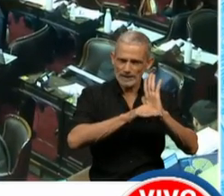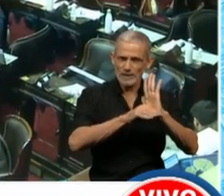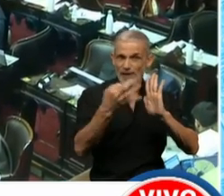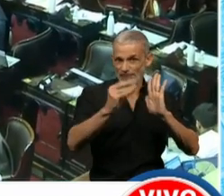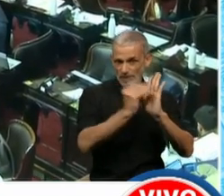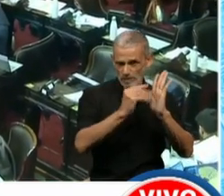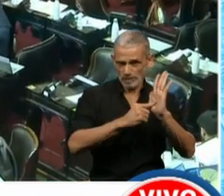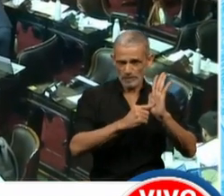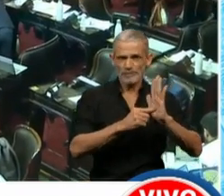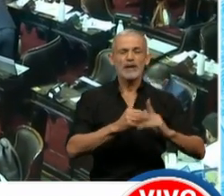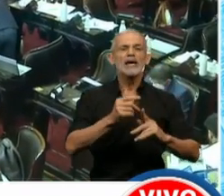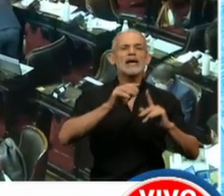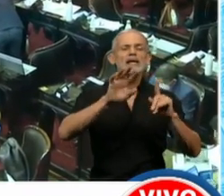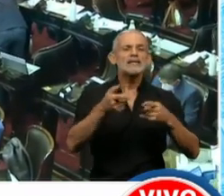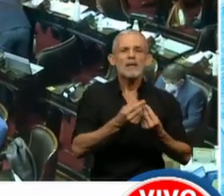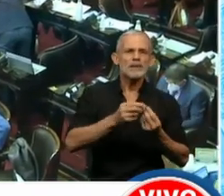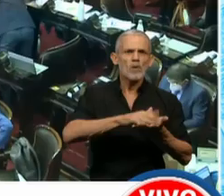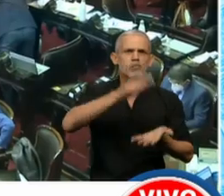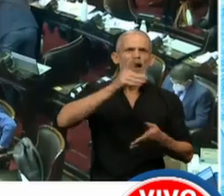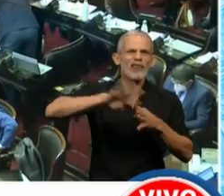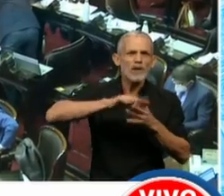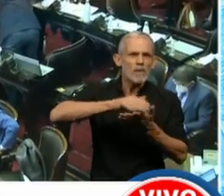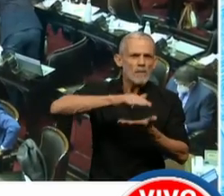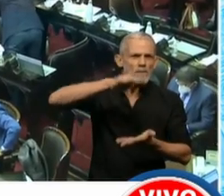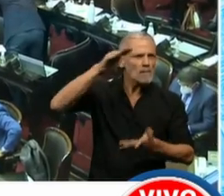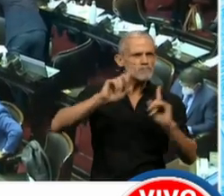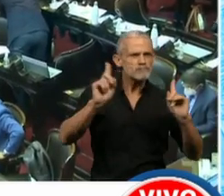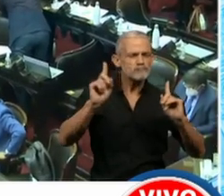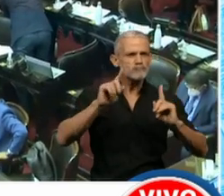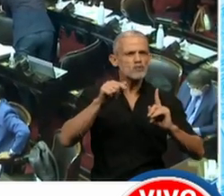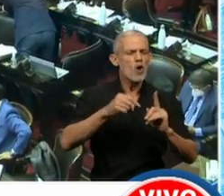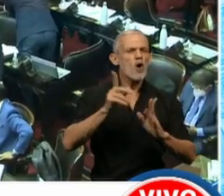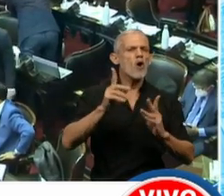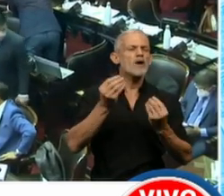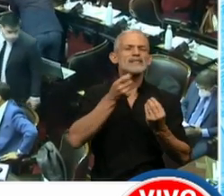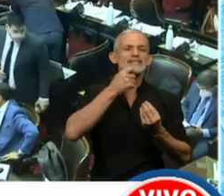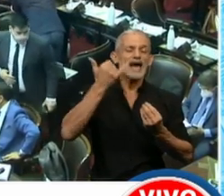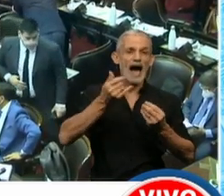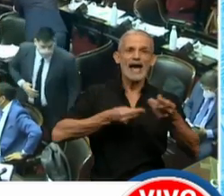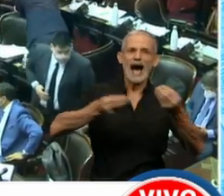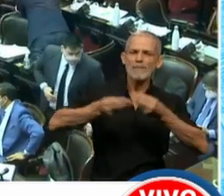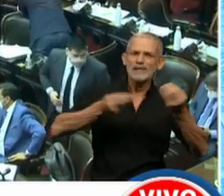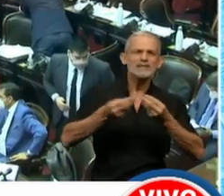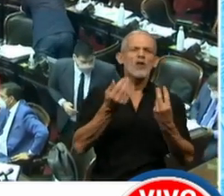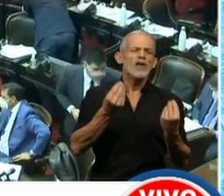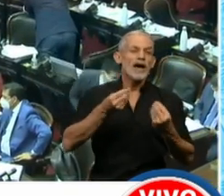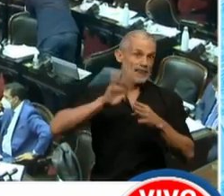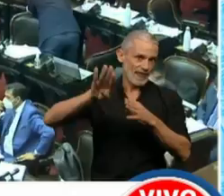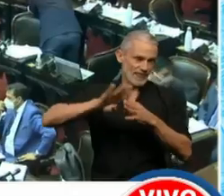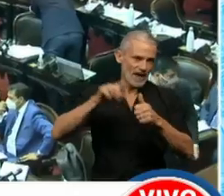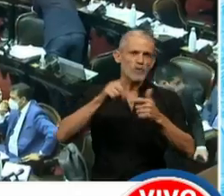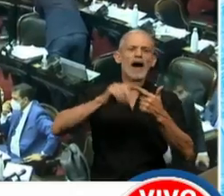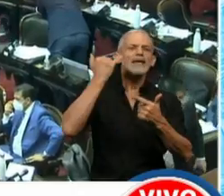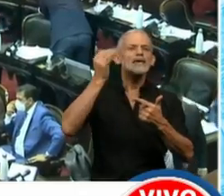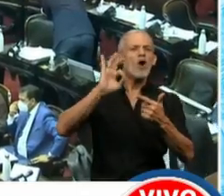de los incrementos de estos generados por las operaciones que impliquen administración de pasivos y o